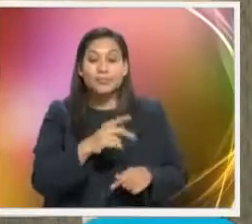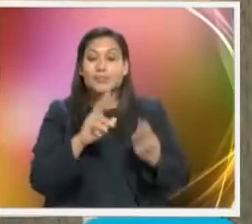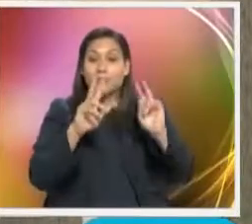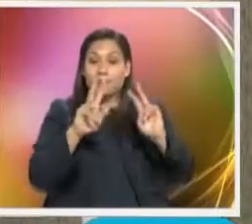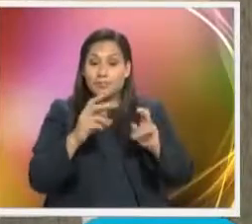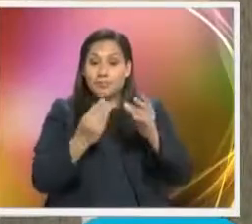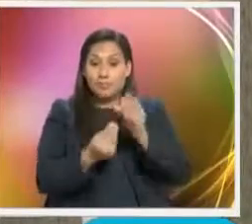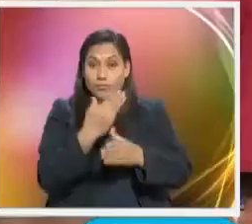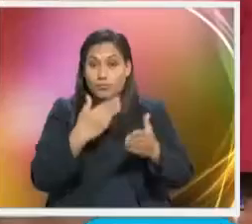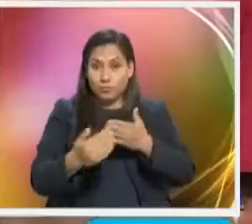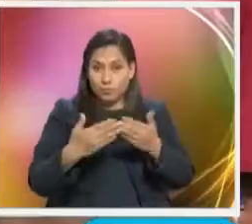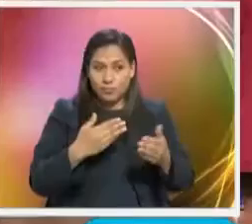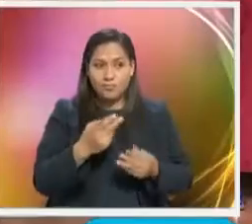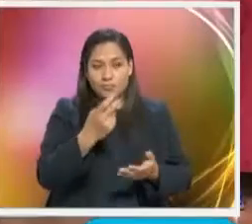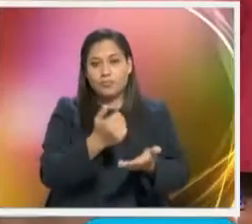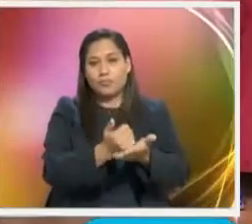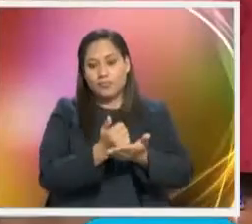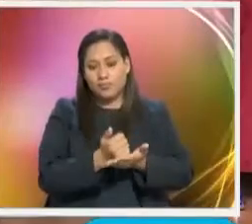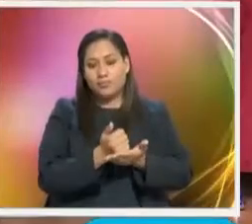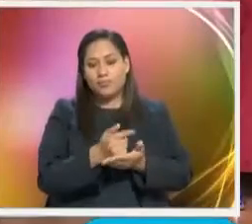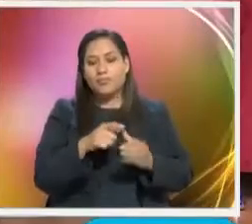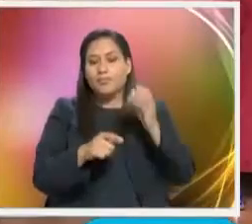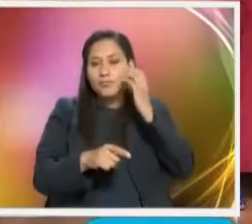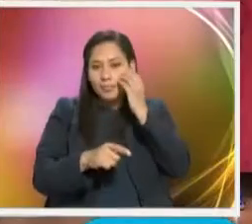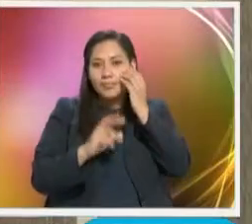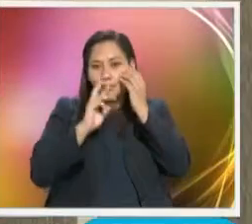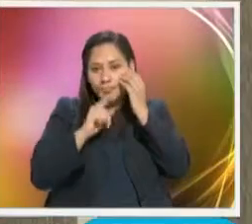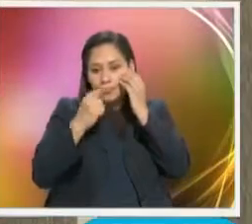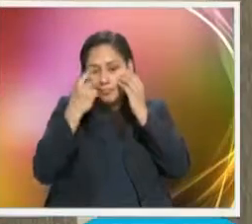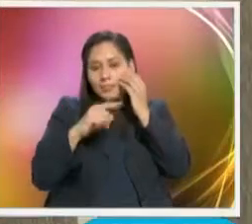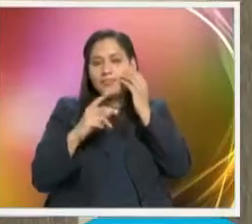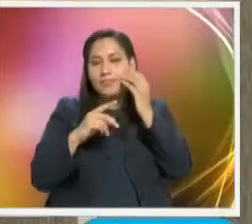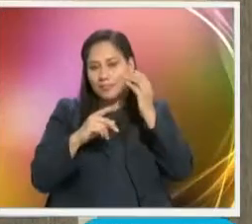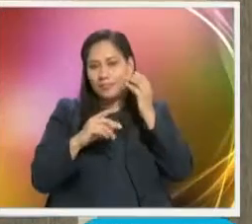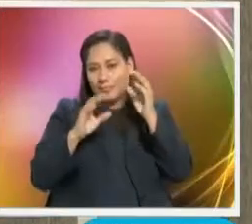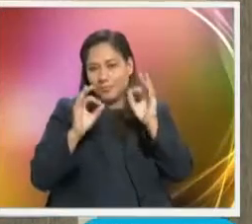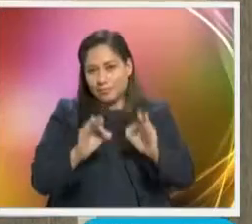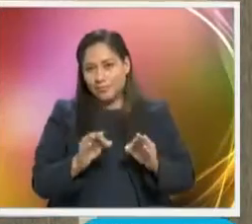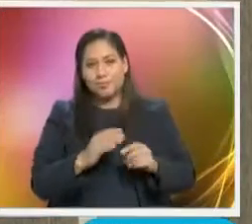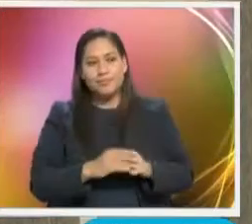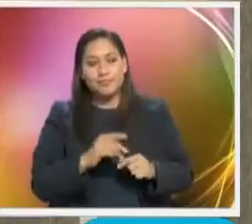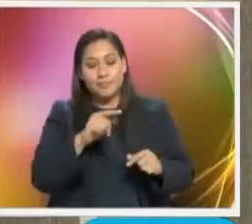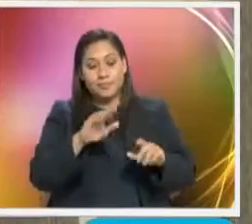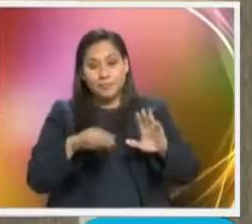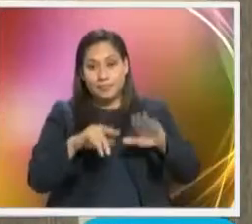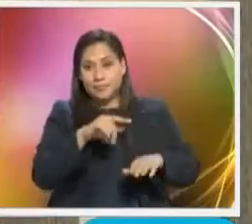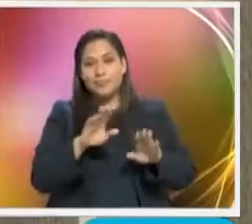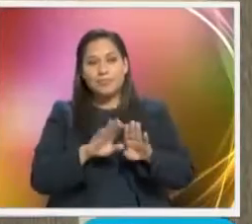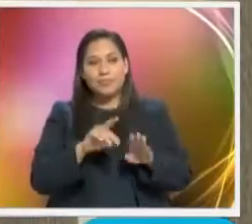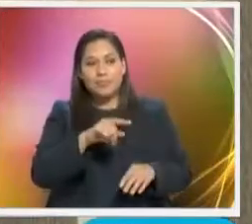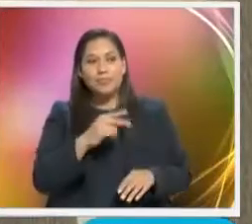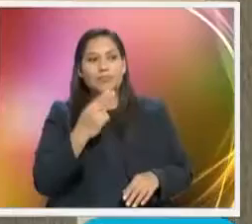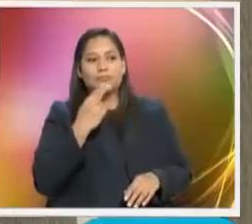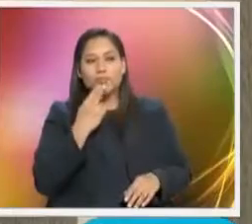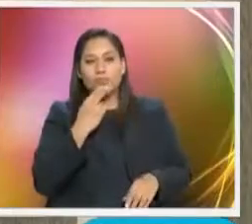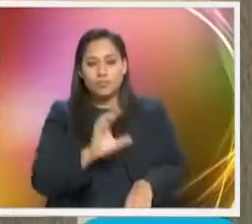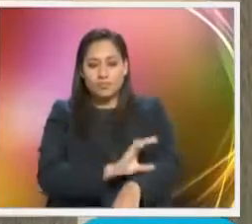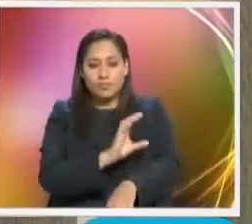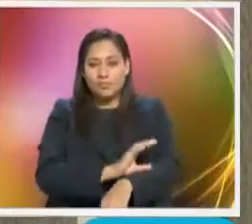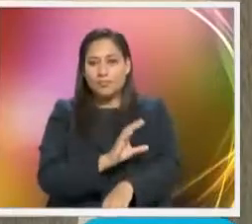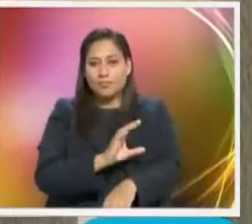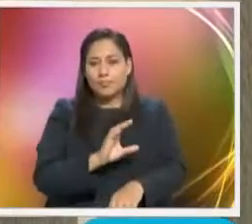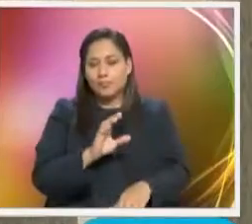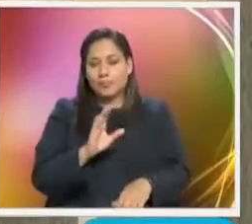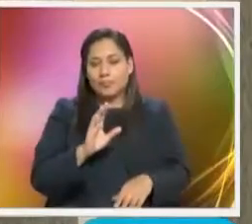traen mejoras en la forma en la que el teléfono trabaja. Y estas mejoras en muchas ocasiones tienen que ver con el consumo de la batería, un consumo